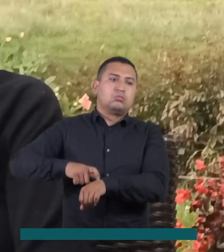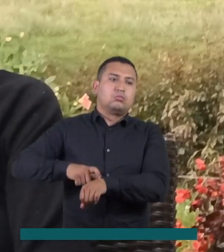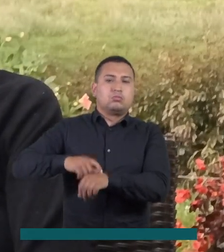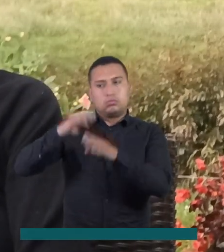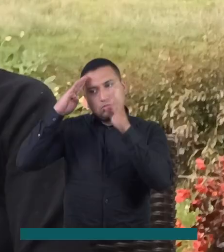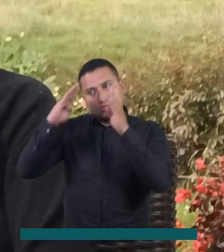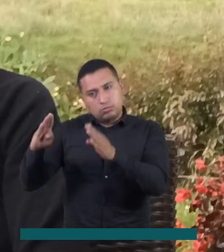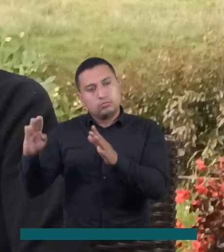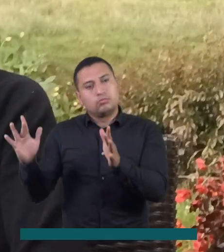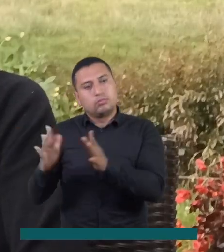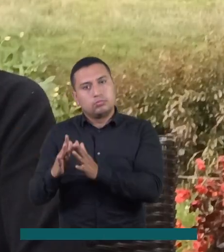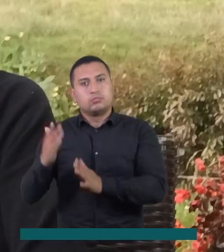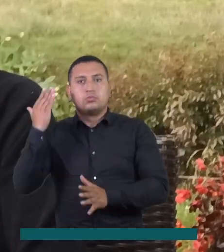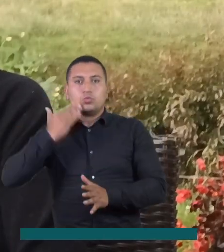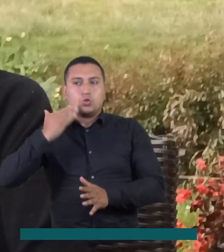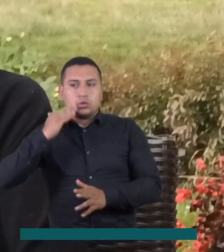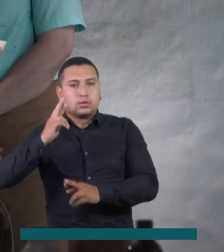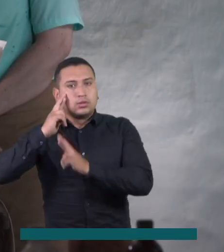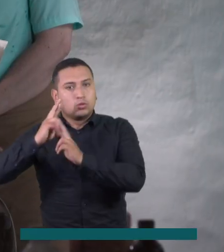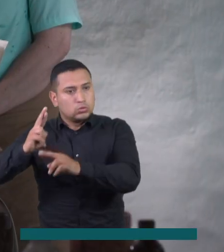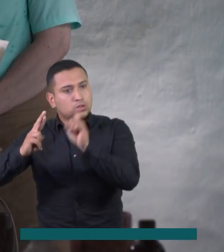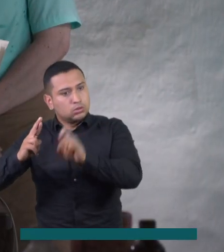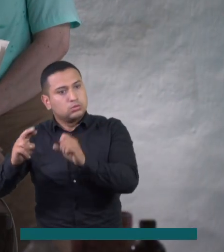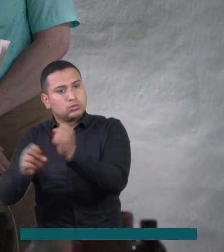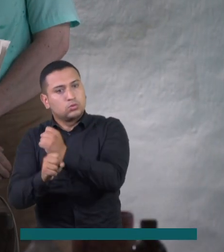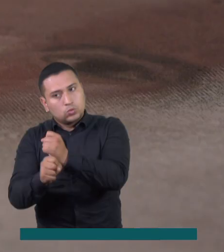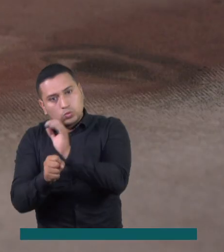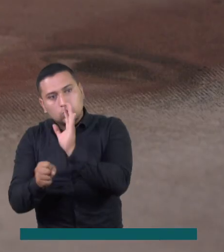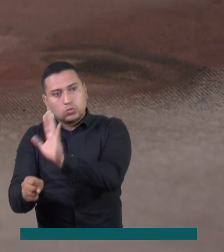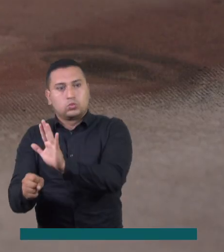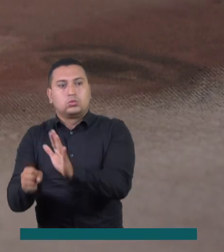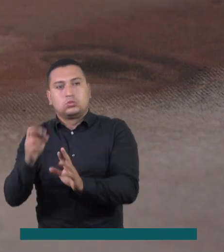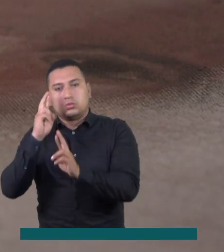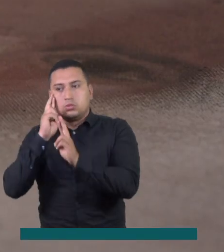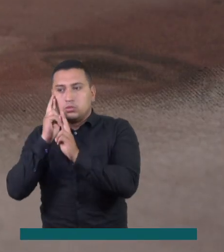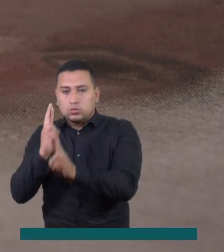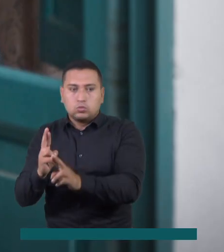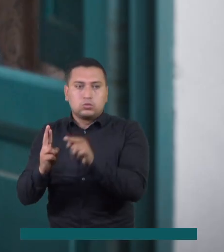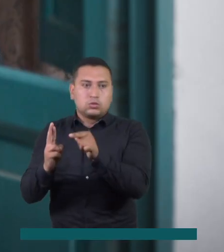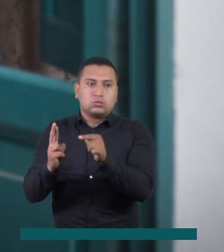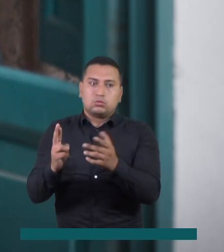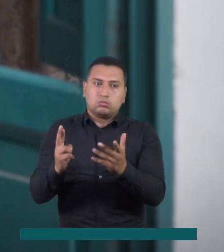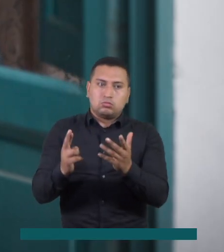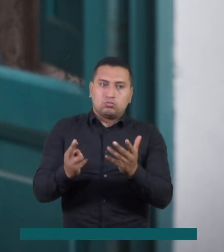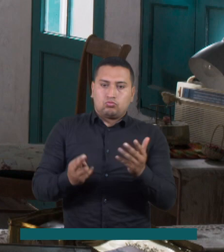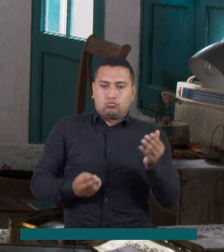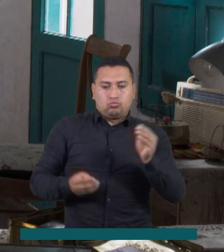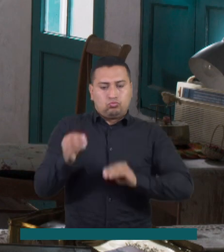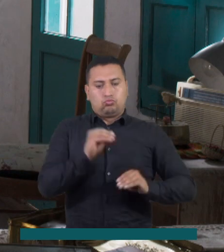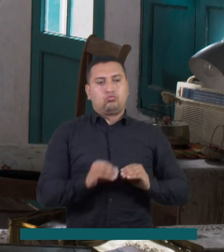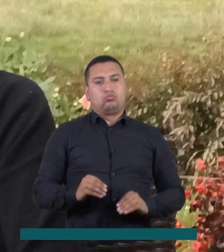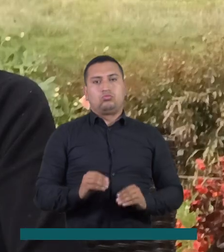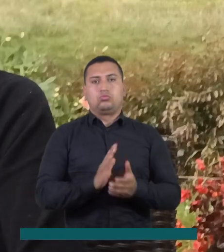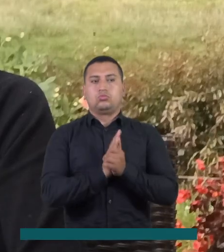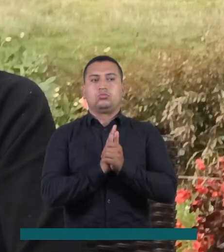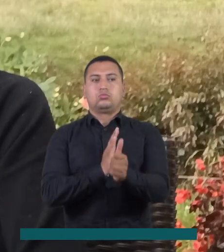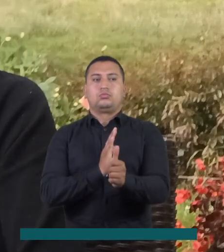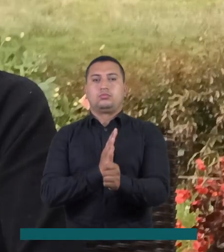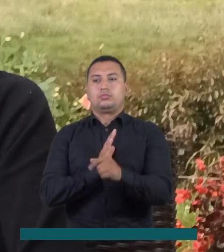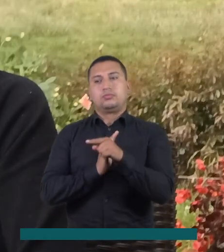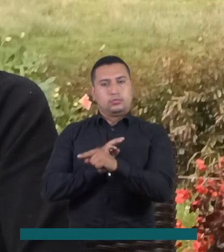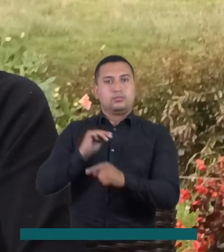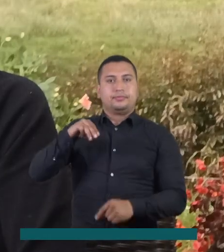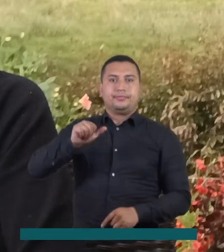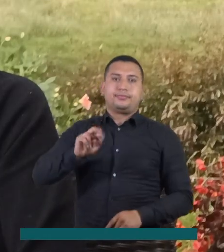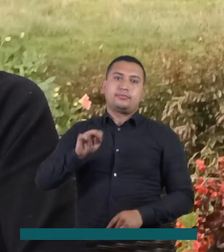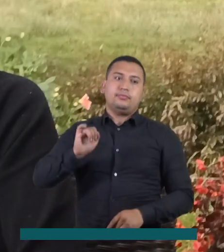haber tenido, el reconocimiento a su trabajo, el reconocimiento al valor de su creacer y de su obra. Y eso es María Villa